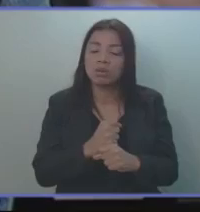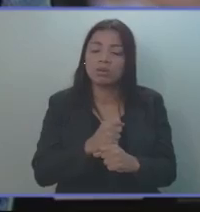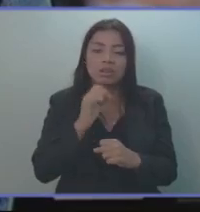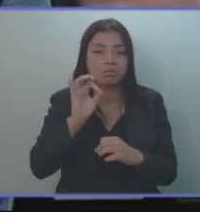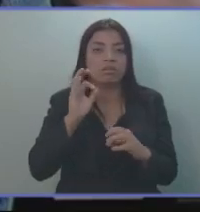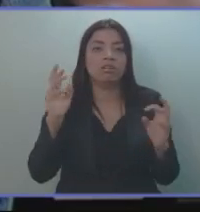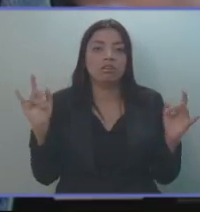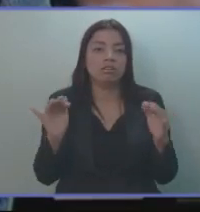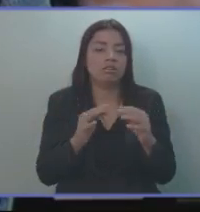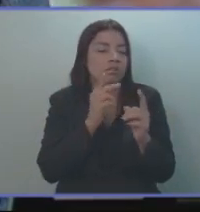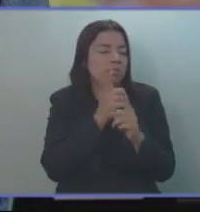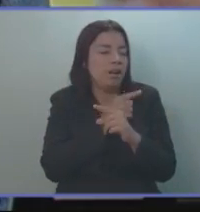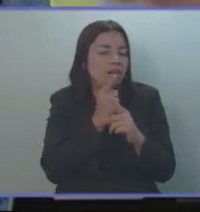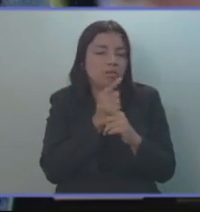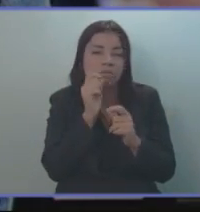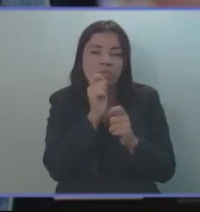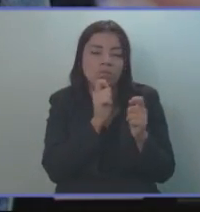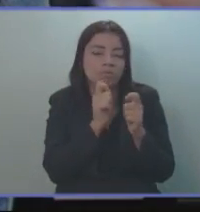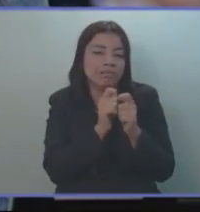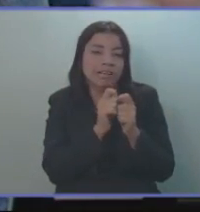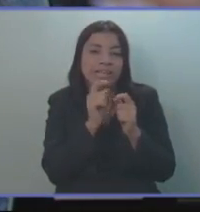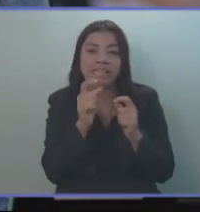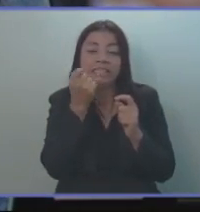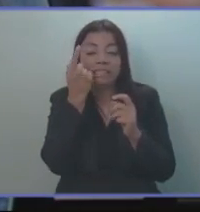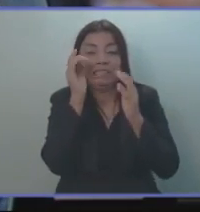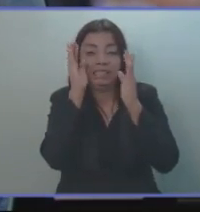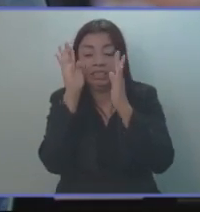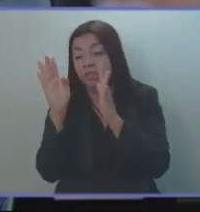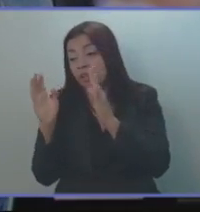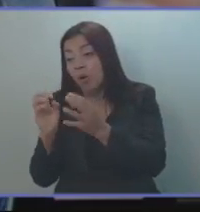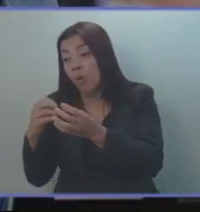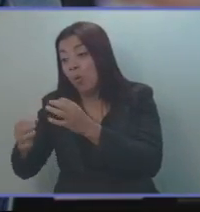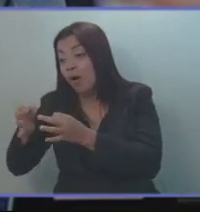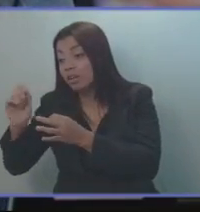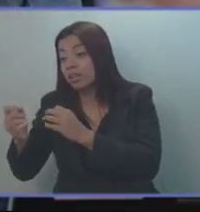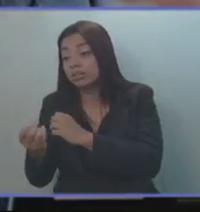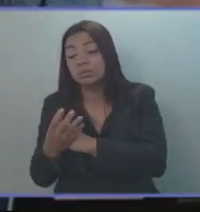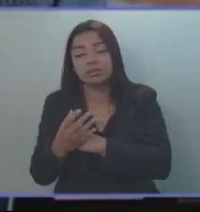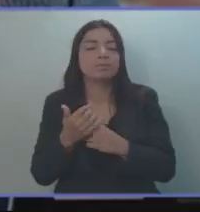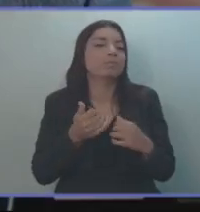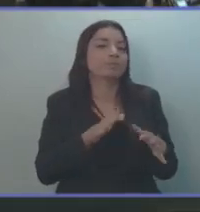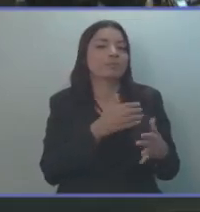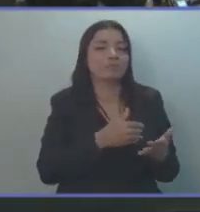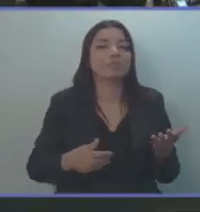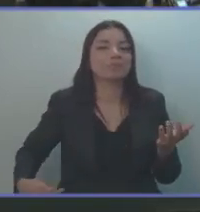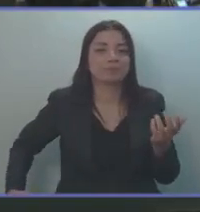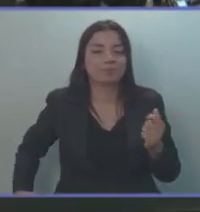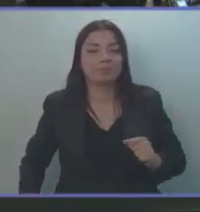últimos detalles y tomar en cuenta la opinión de los jueces. Gracias, señor presidente.